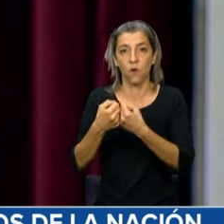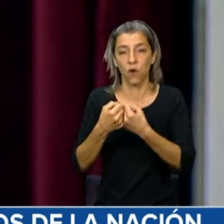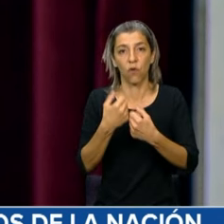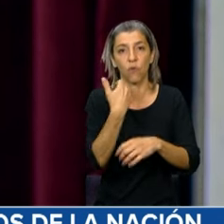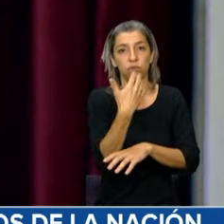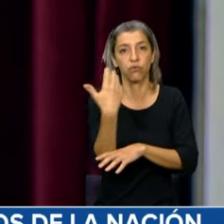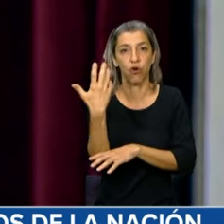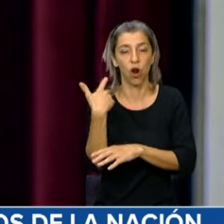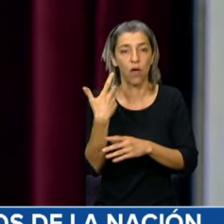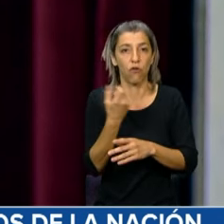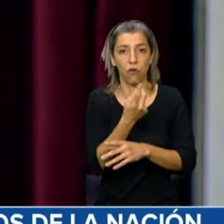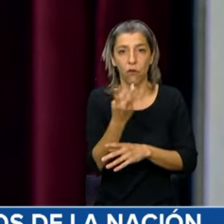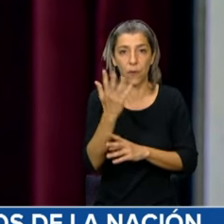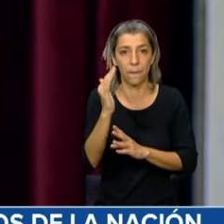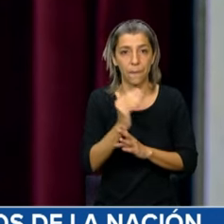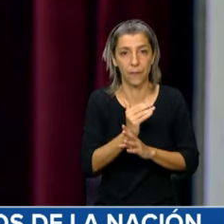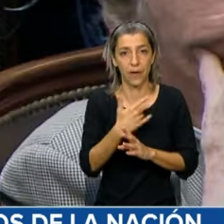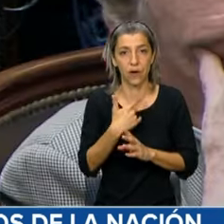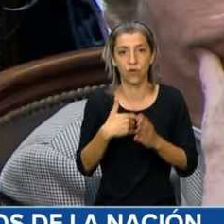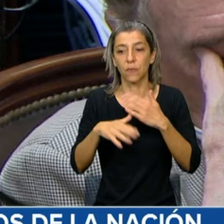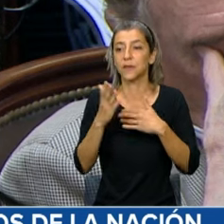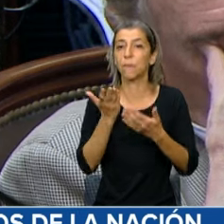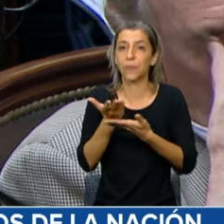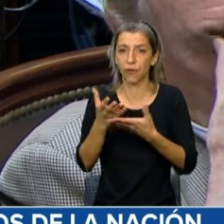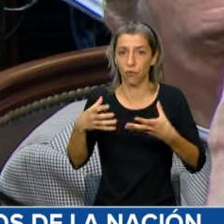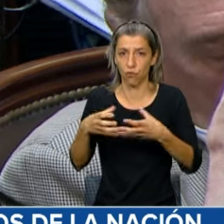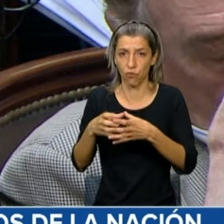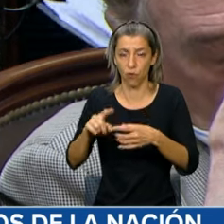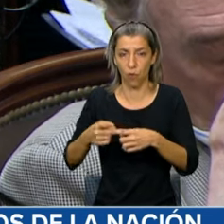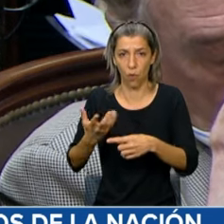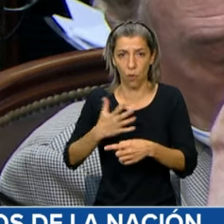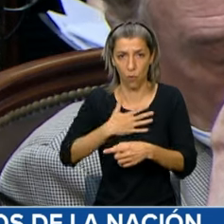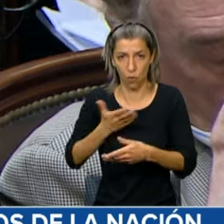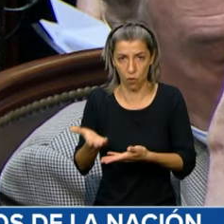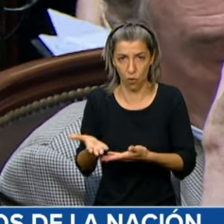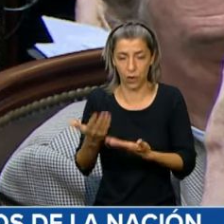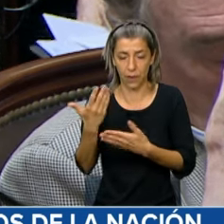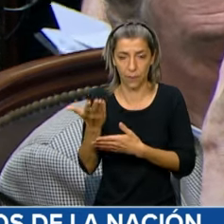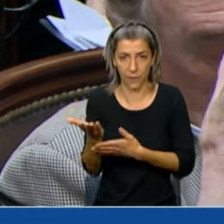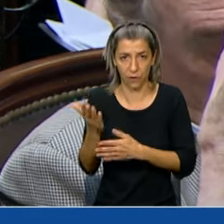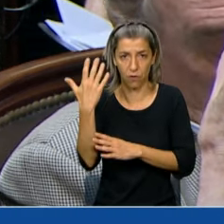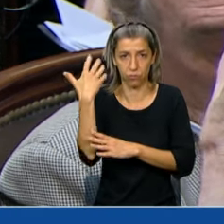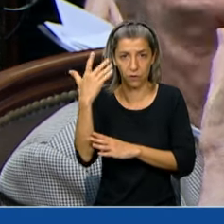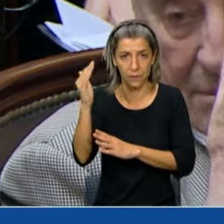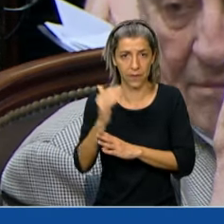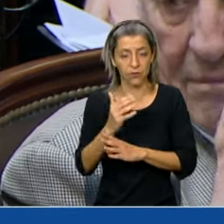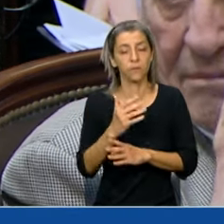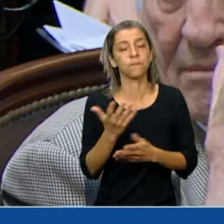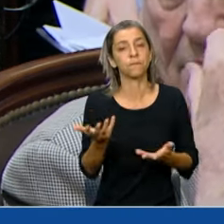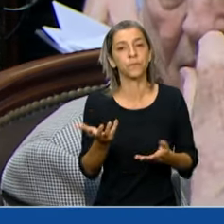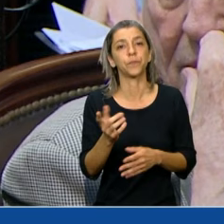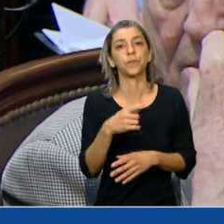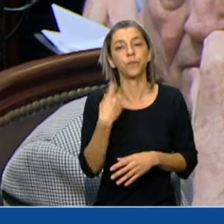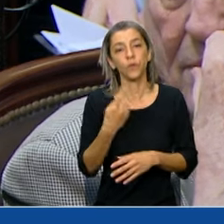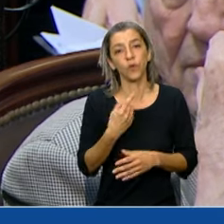oradores principalmente lo pido a mi bloque continúe diputado si de nuestra parte conro